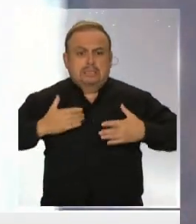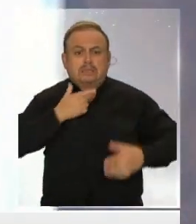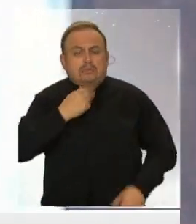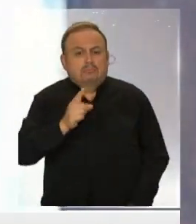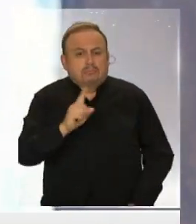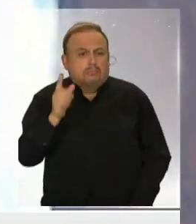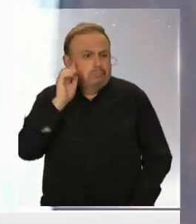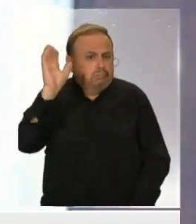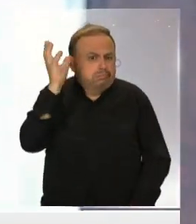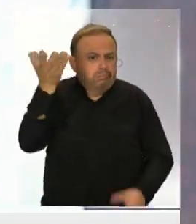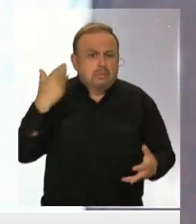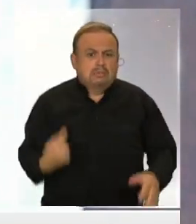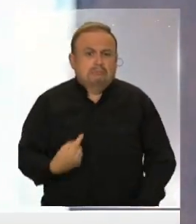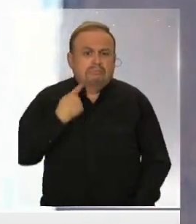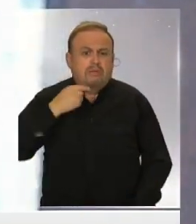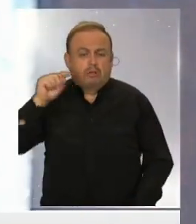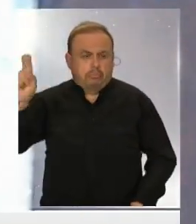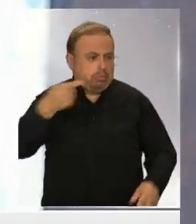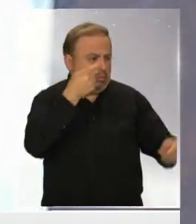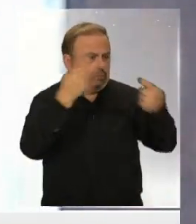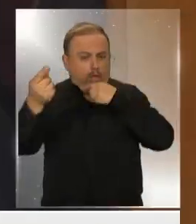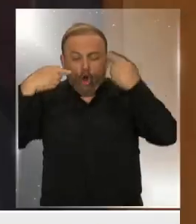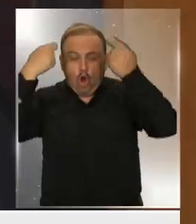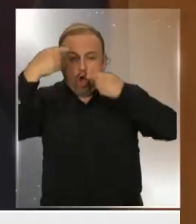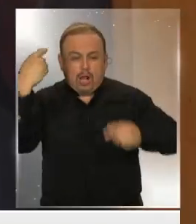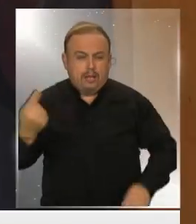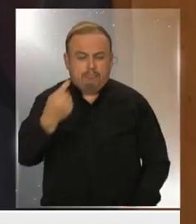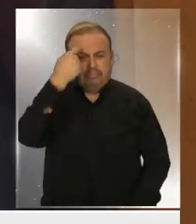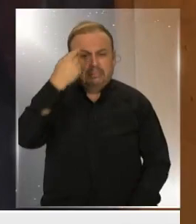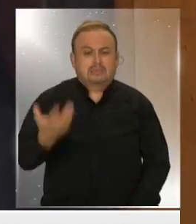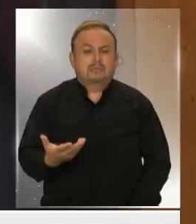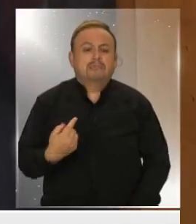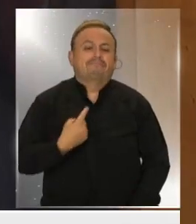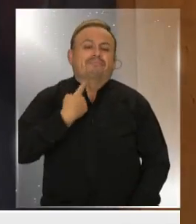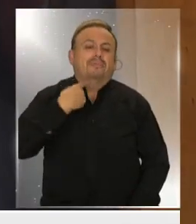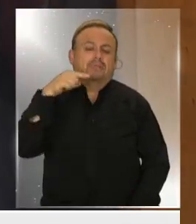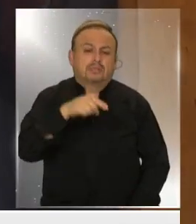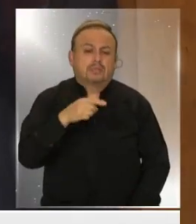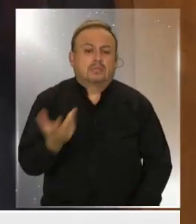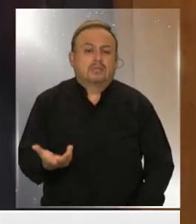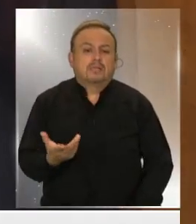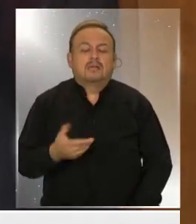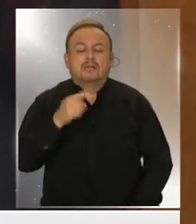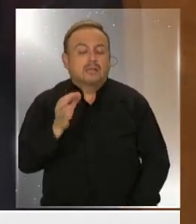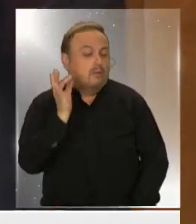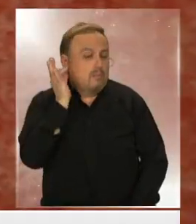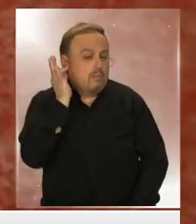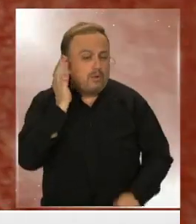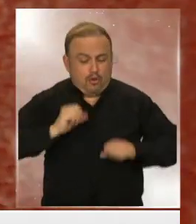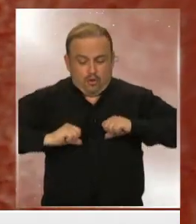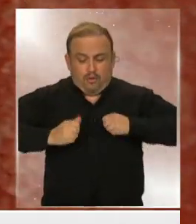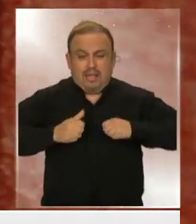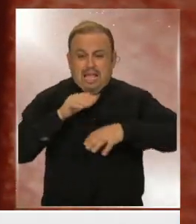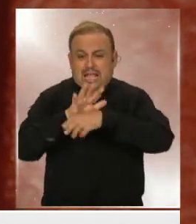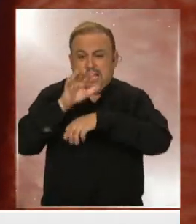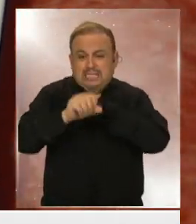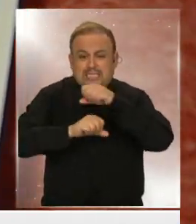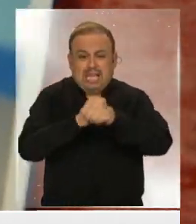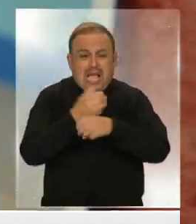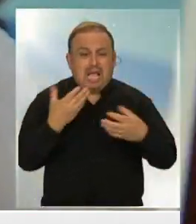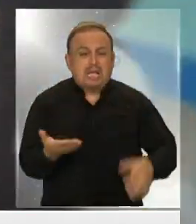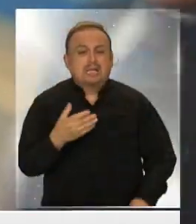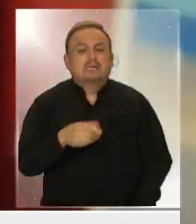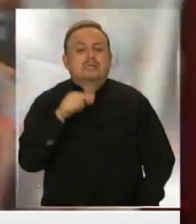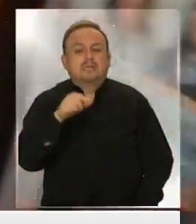se convierten en víctimas de balas de origen indeterminado. El último de estos casos terminó por quitarle la vida a una joven de 15 años,